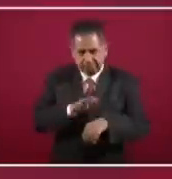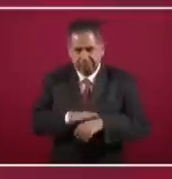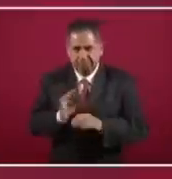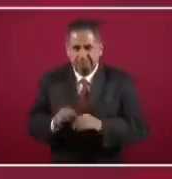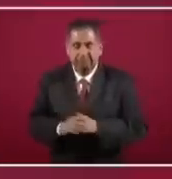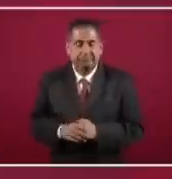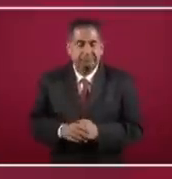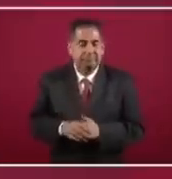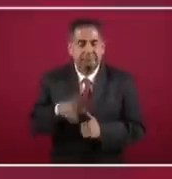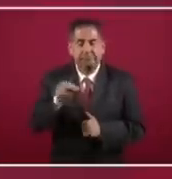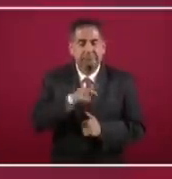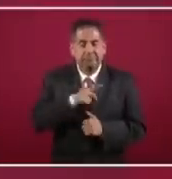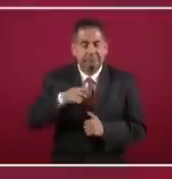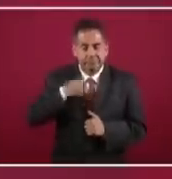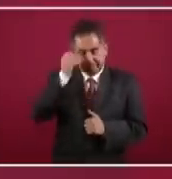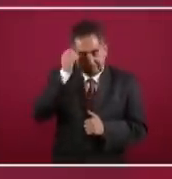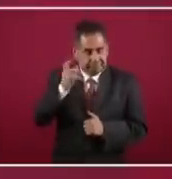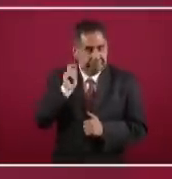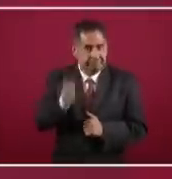Y no olvidar que